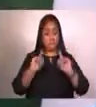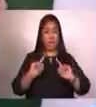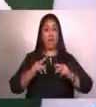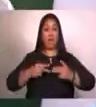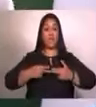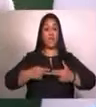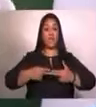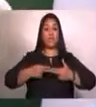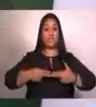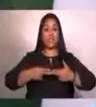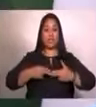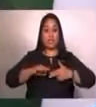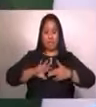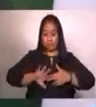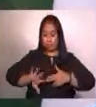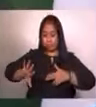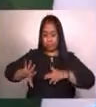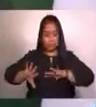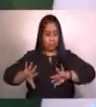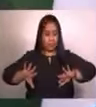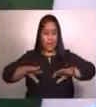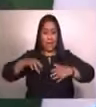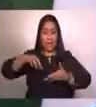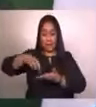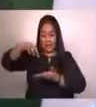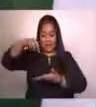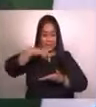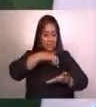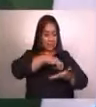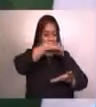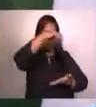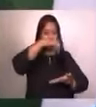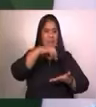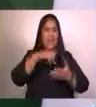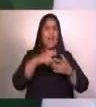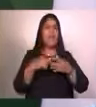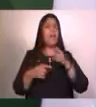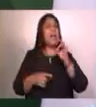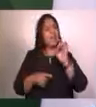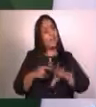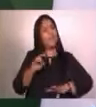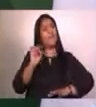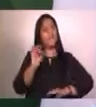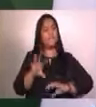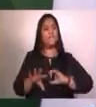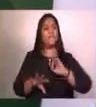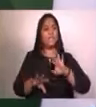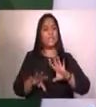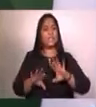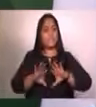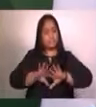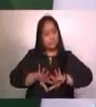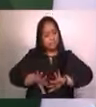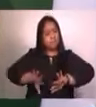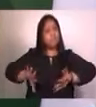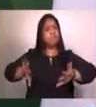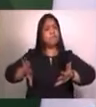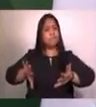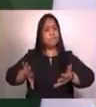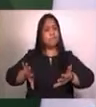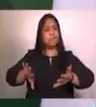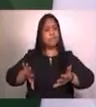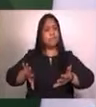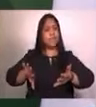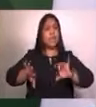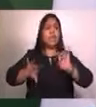existen entre los distintos estados a veces separan